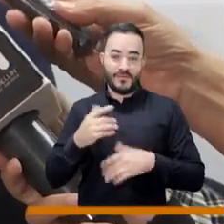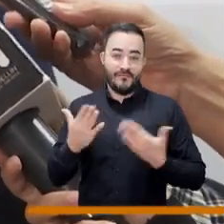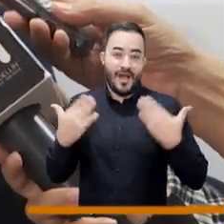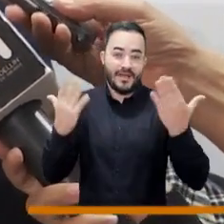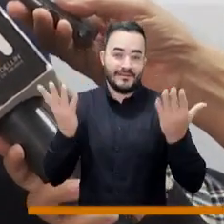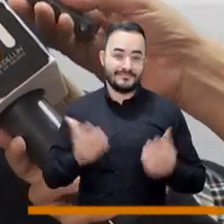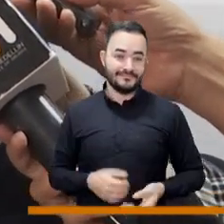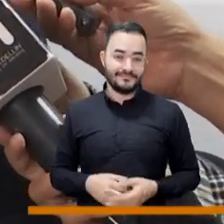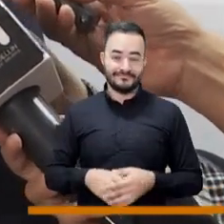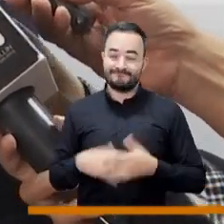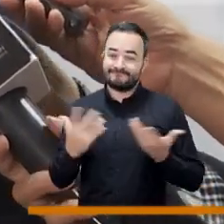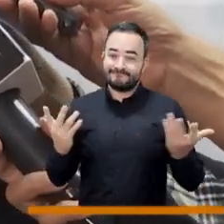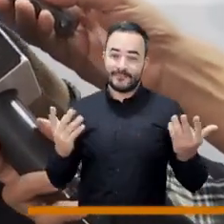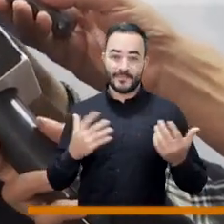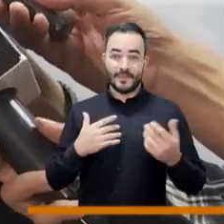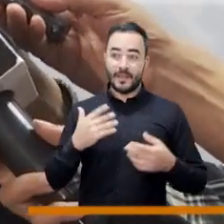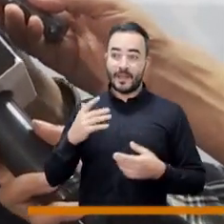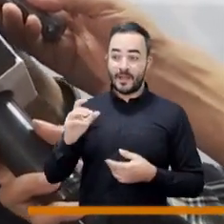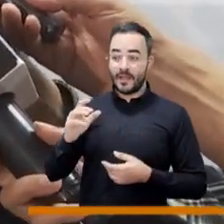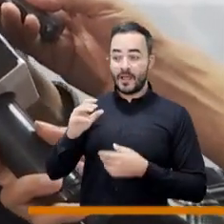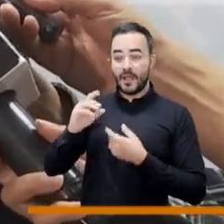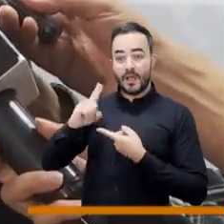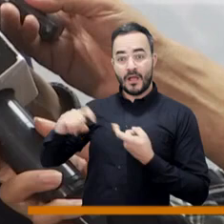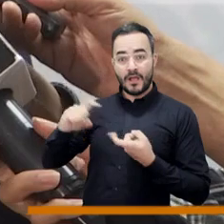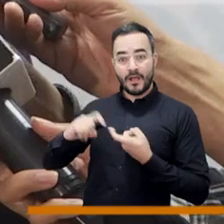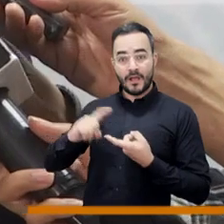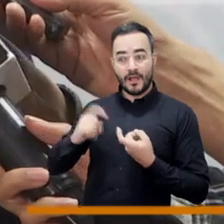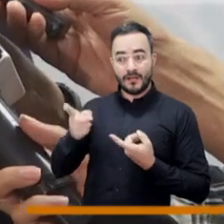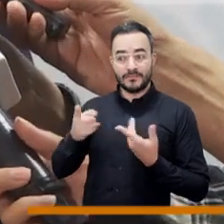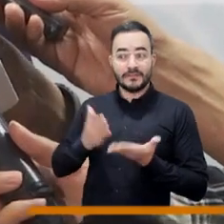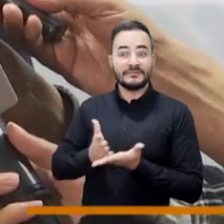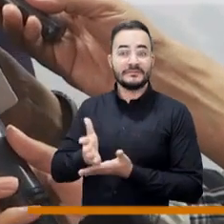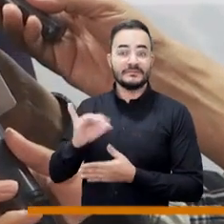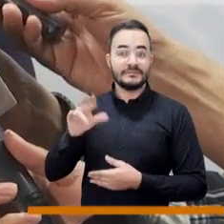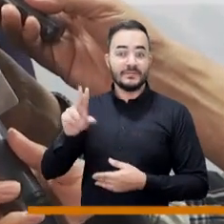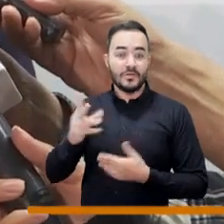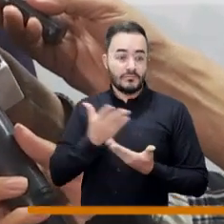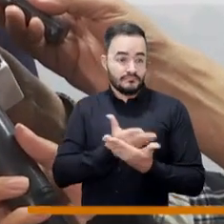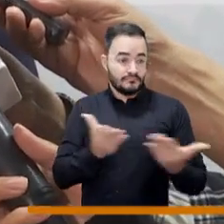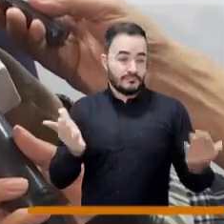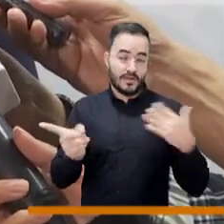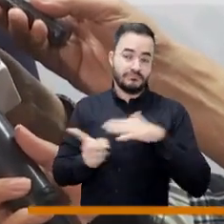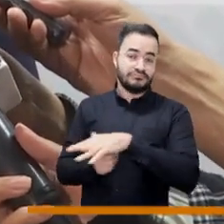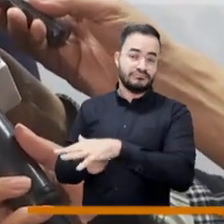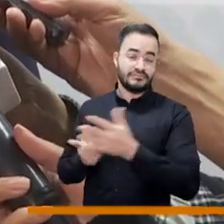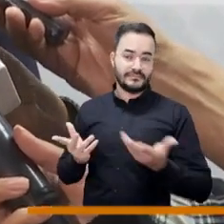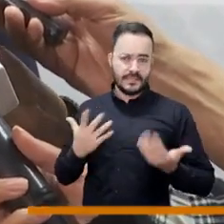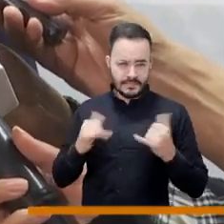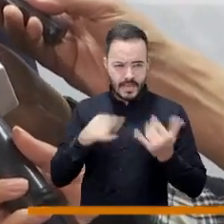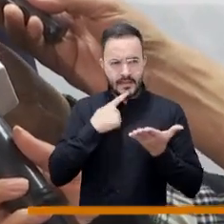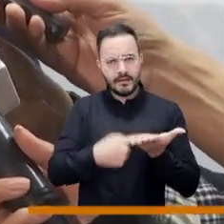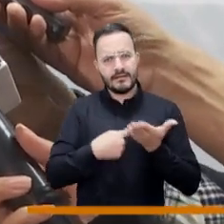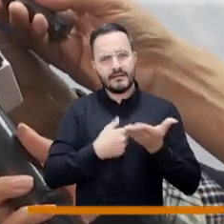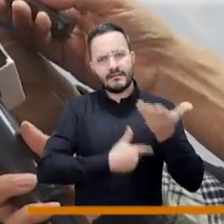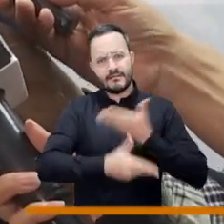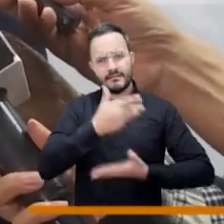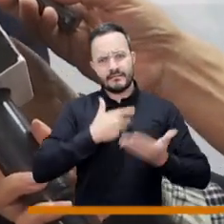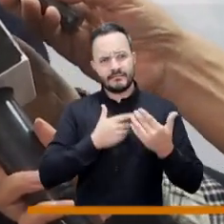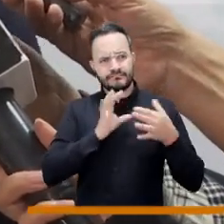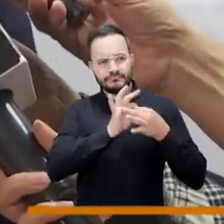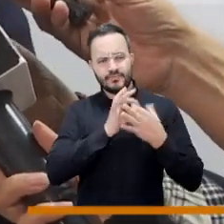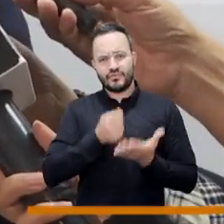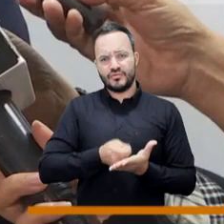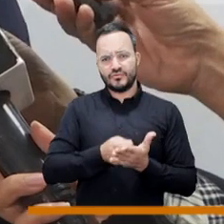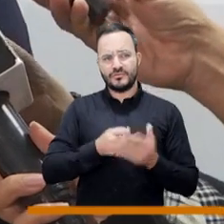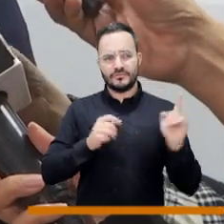oro, aquí estamos perdiendo oportunidades y están poniendo en riesgo la supervivencia de UNE. ¿Sí? Nosotros hemos mantenido una